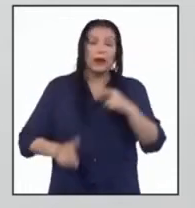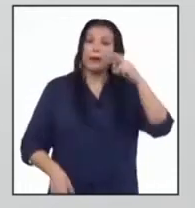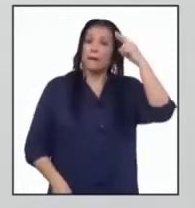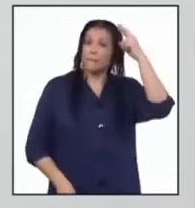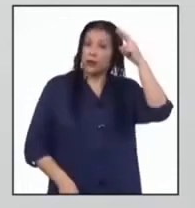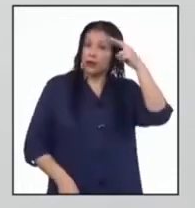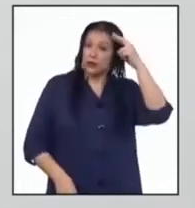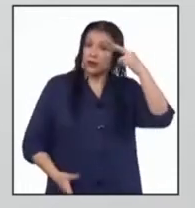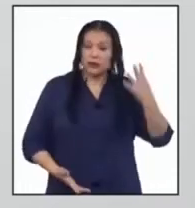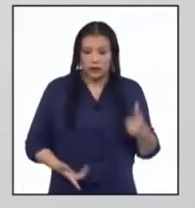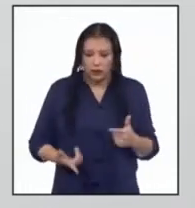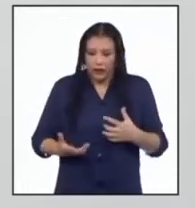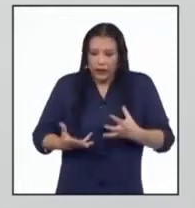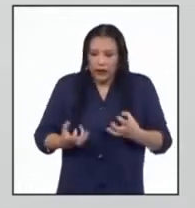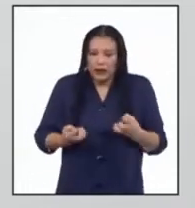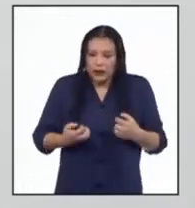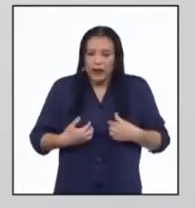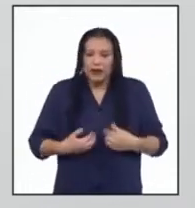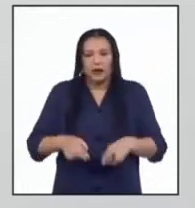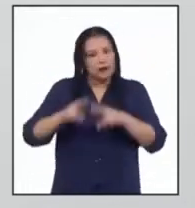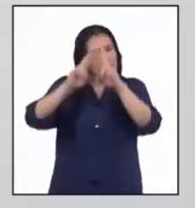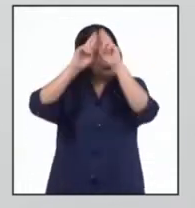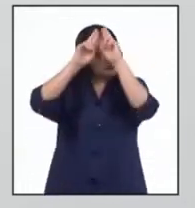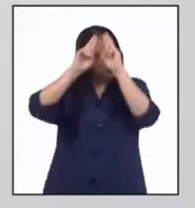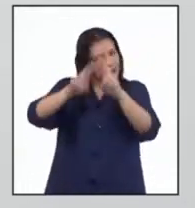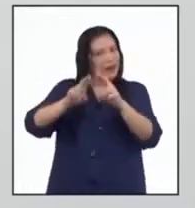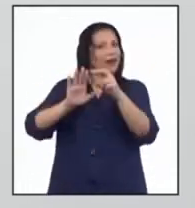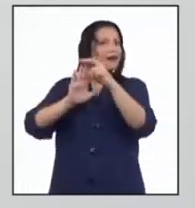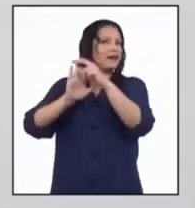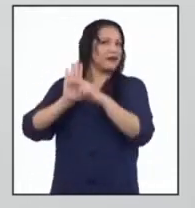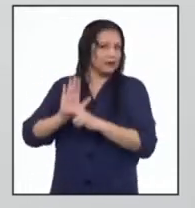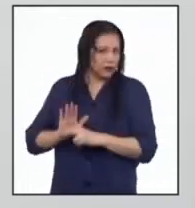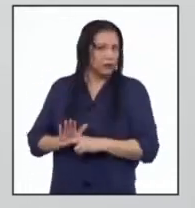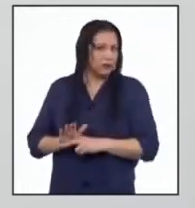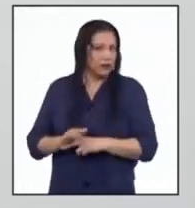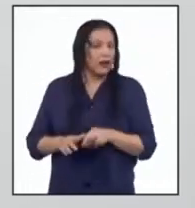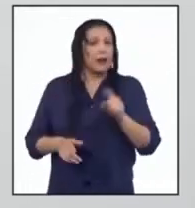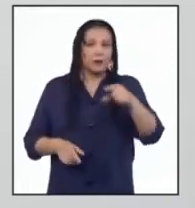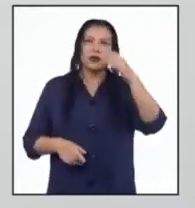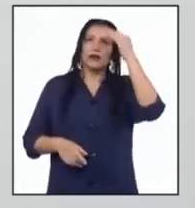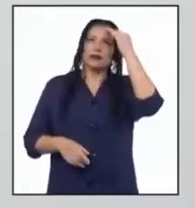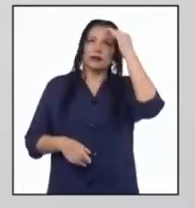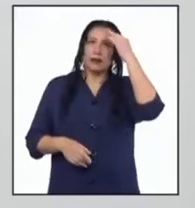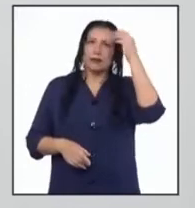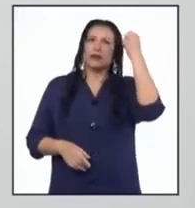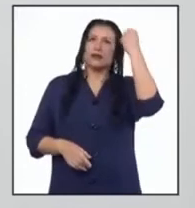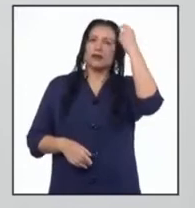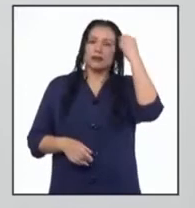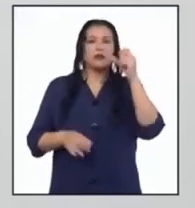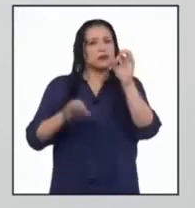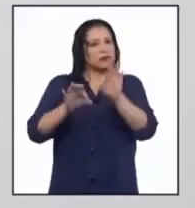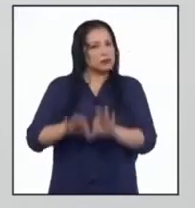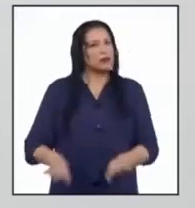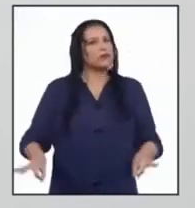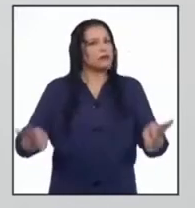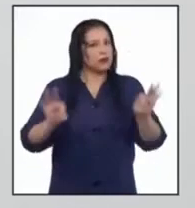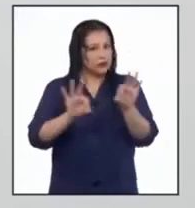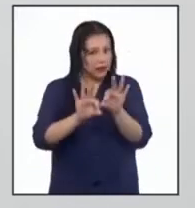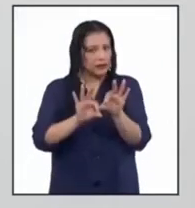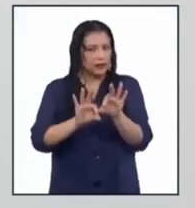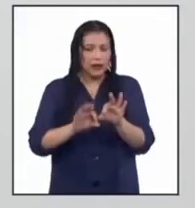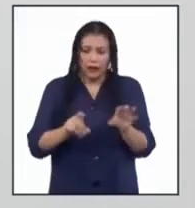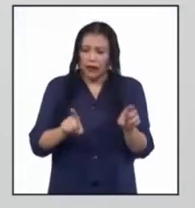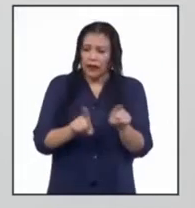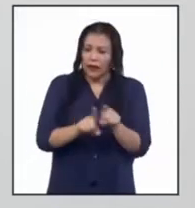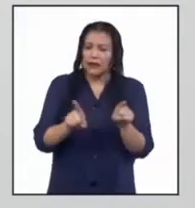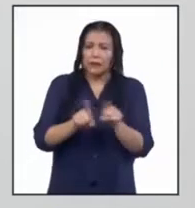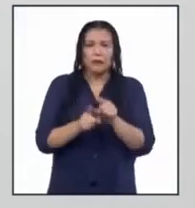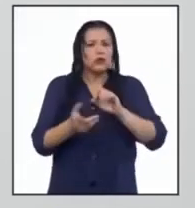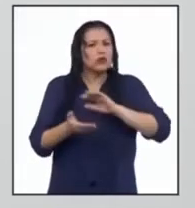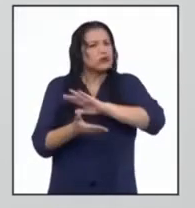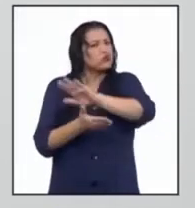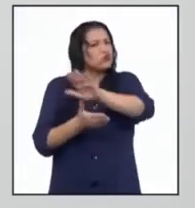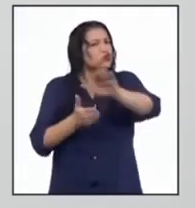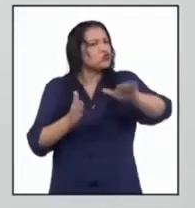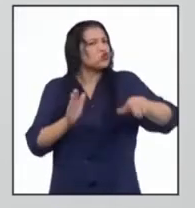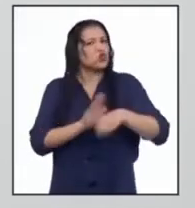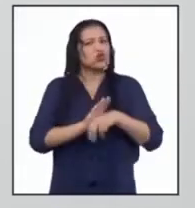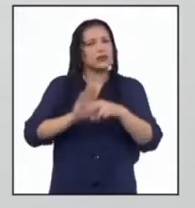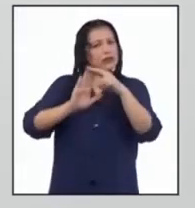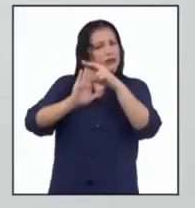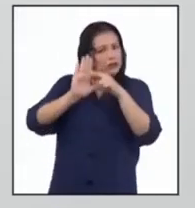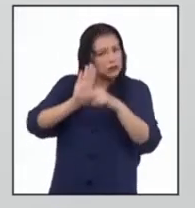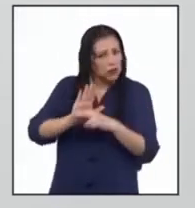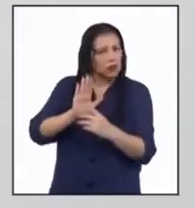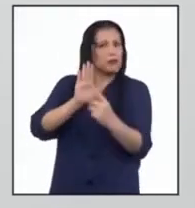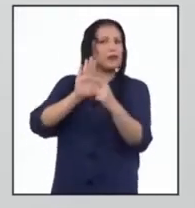estar dispuestos a respetarlas, porque son importantes y además porque todas las normas